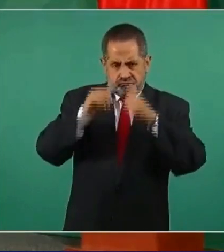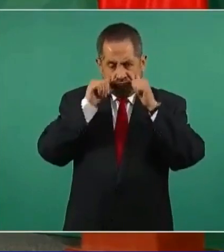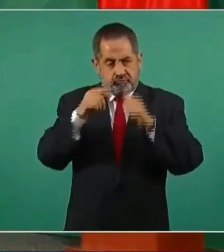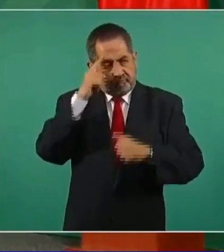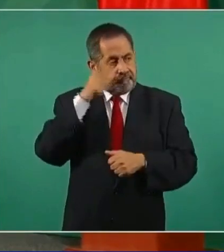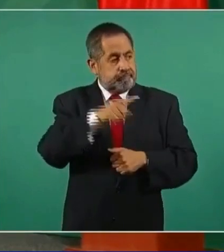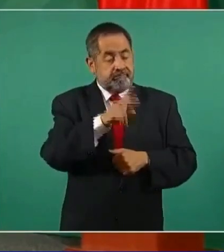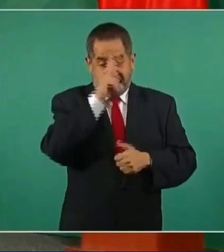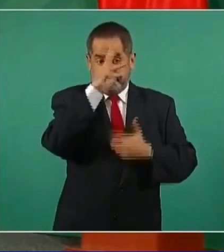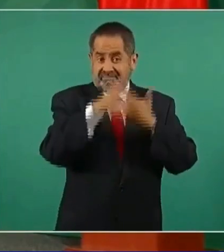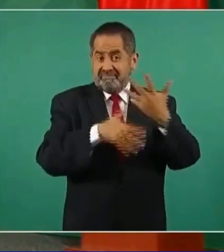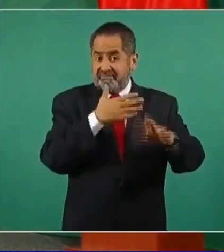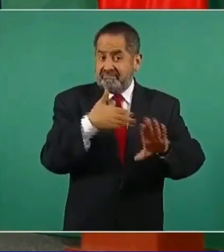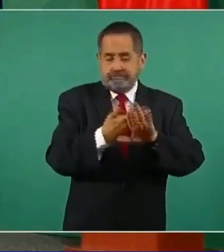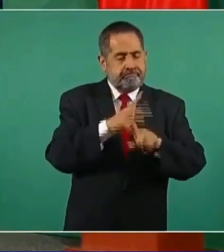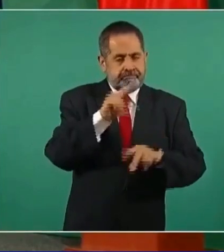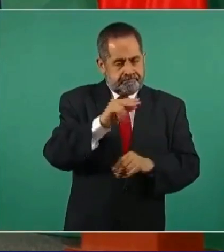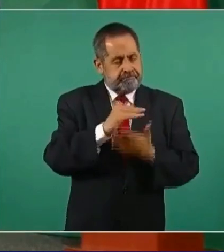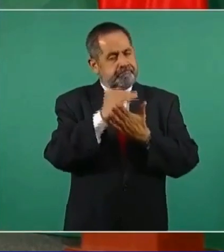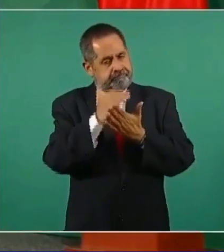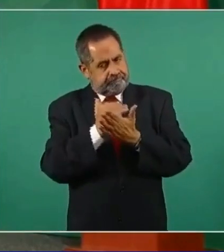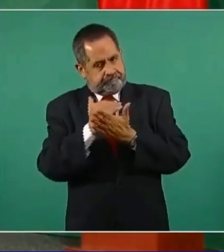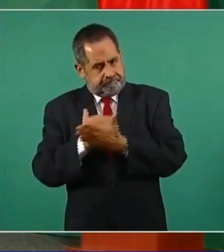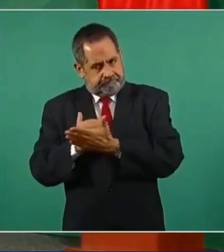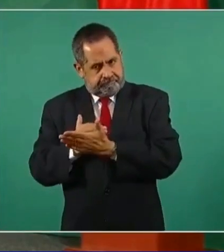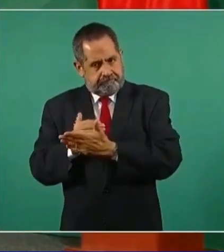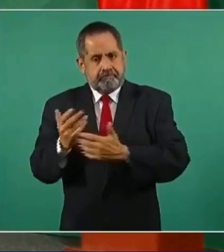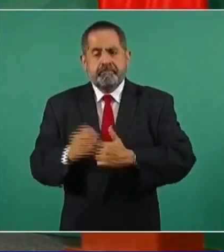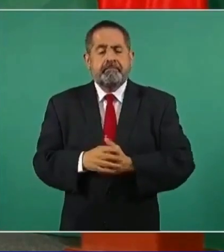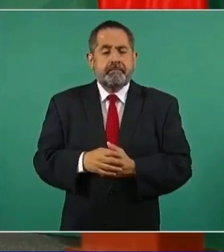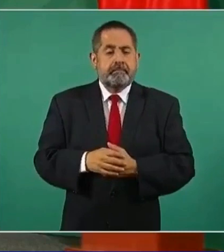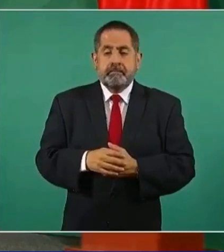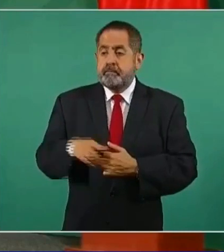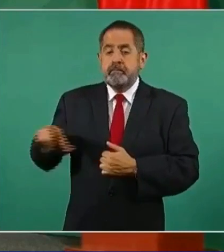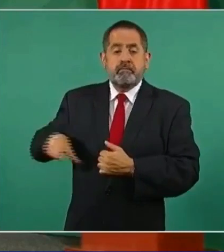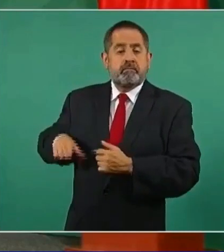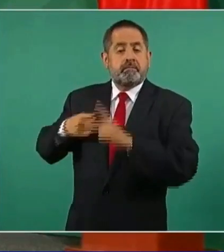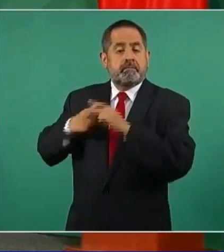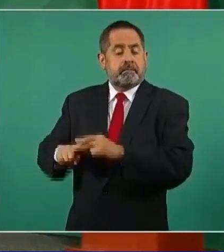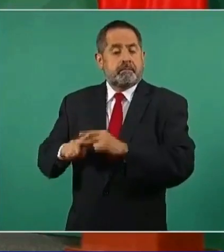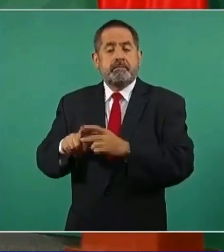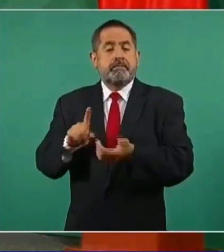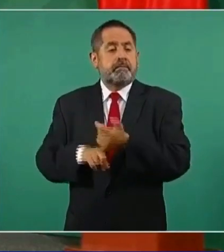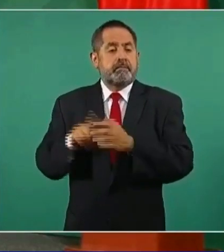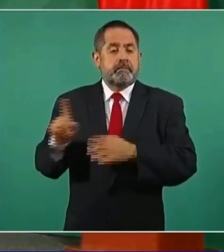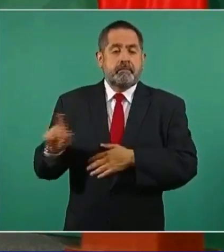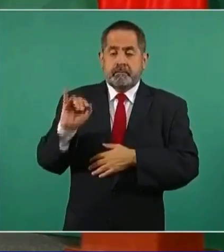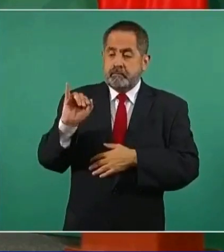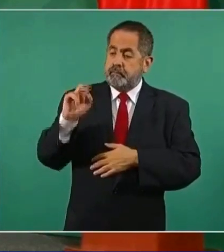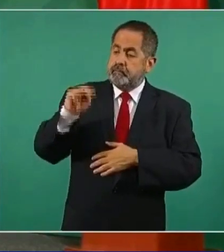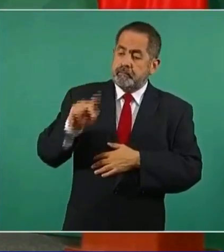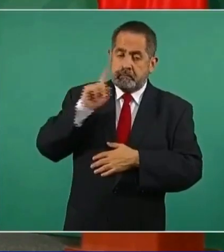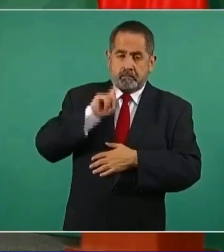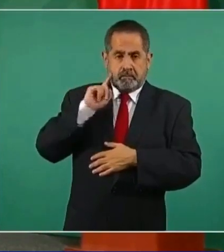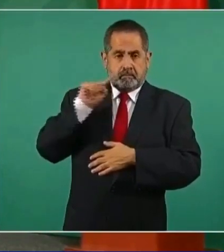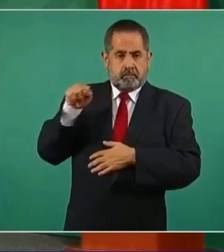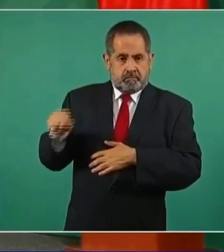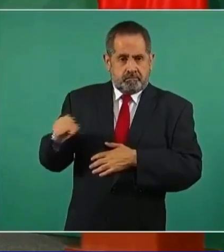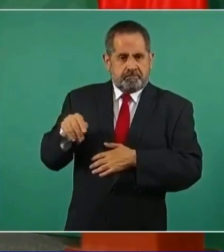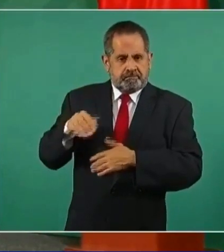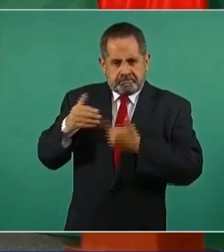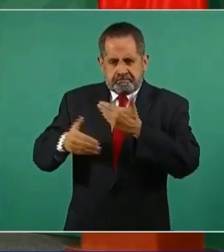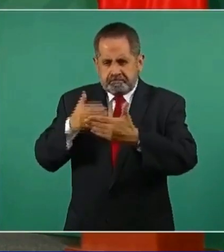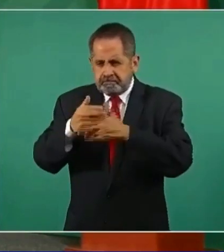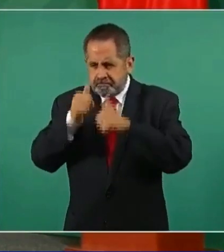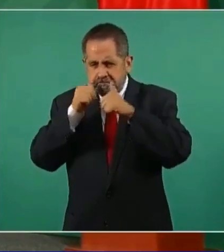las mujeres y las niñas. Desde que inició este gobierno, el Instituto Nacional de las Mujeres ha trabajado para llegar a